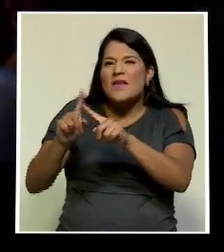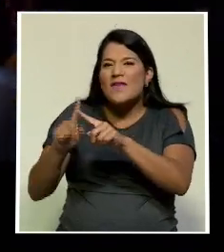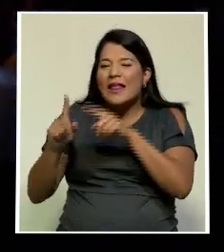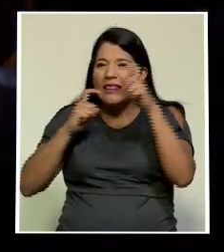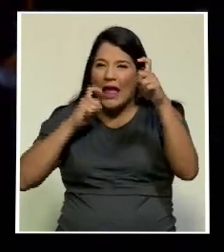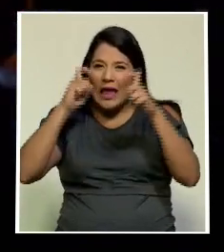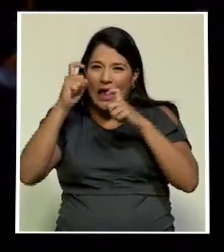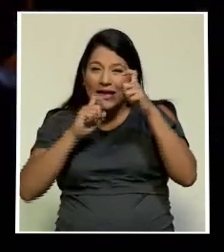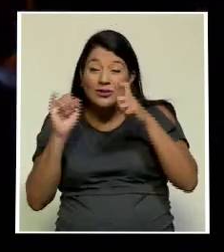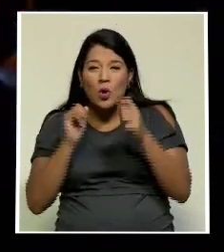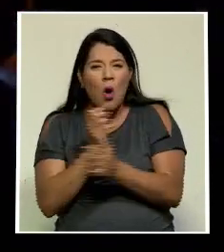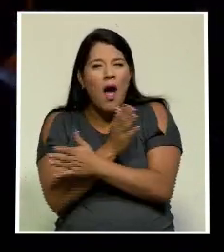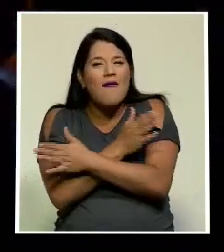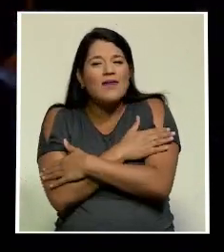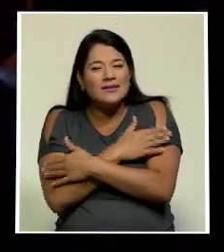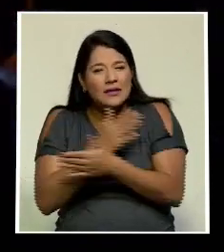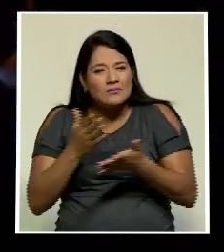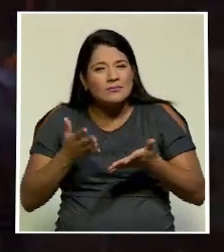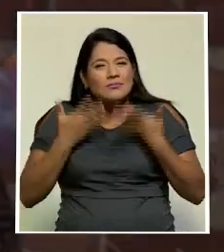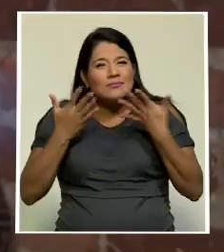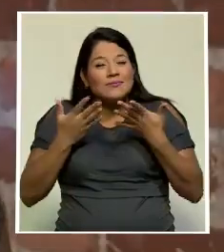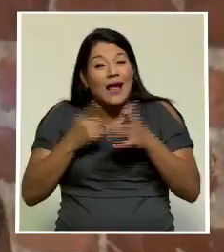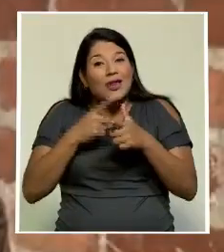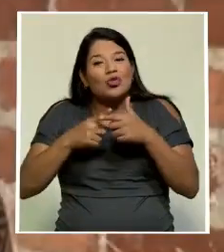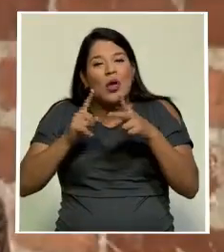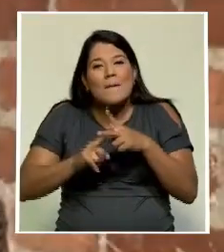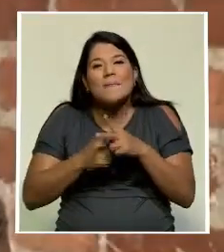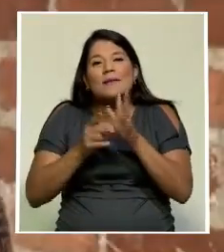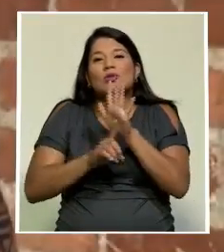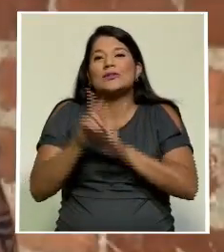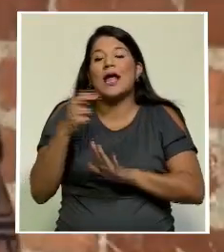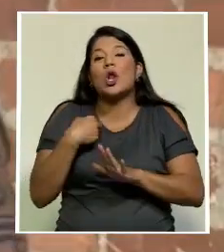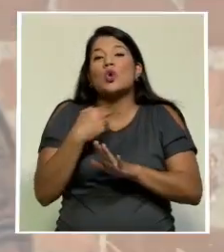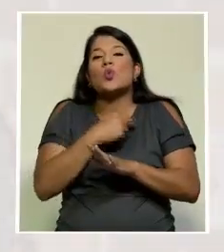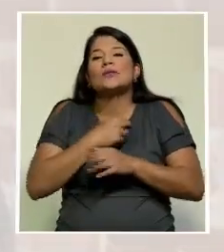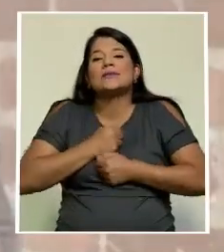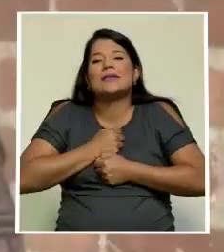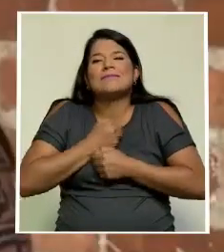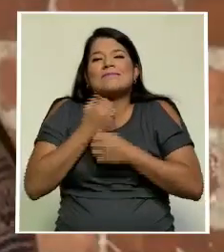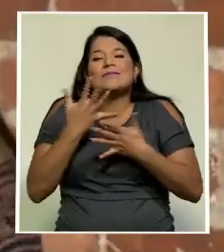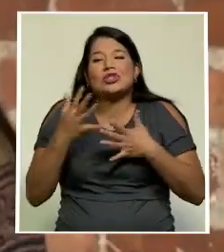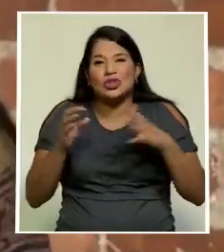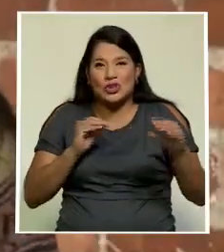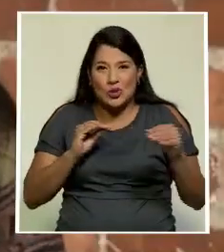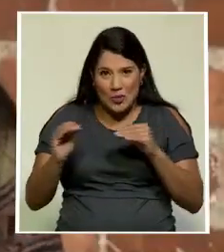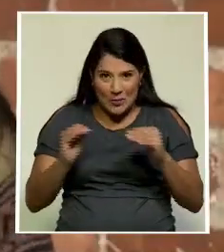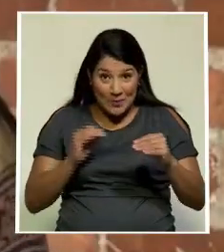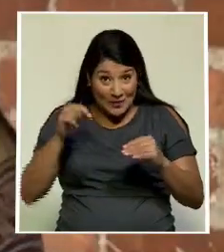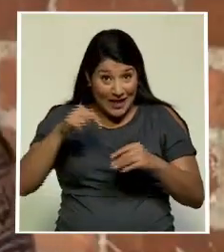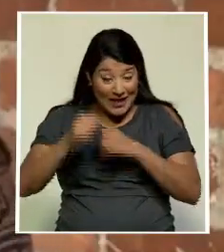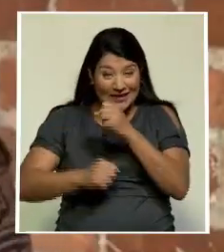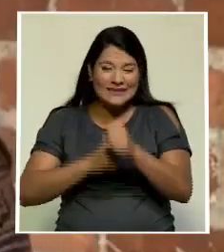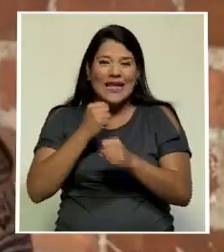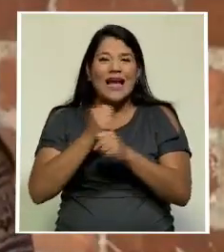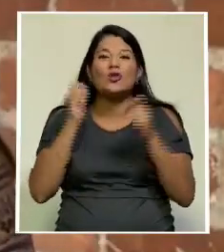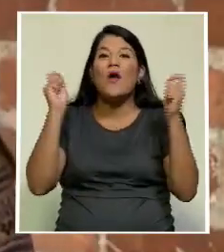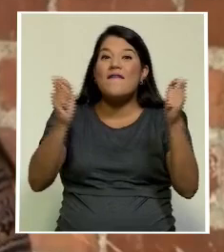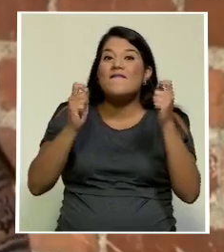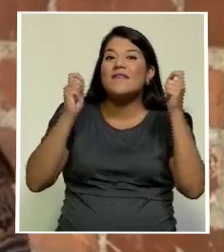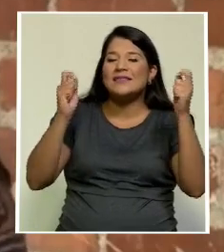como respirar, empezamos a desarrollar nuestro lenguaje de movimiento. Este año el festival cuenta con más de